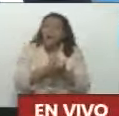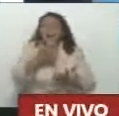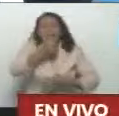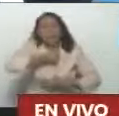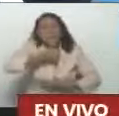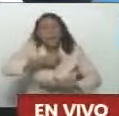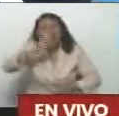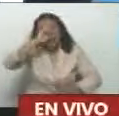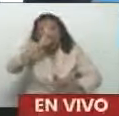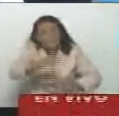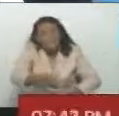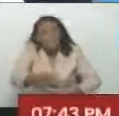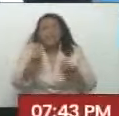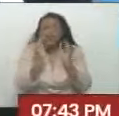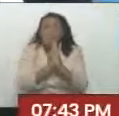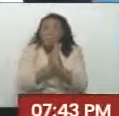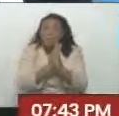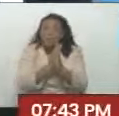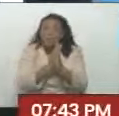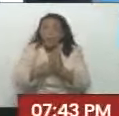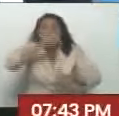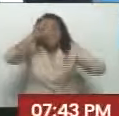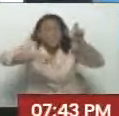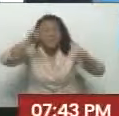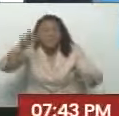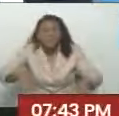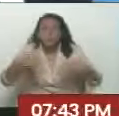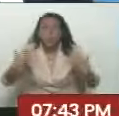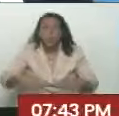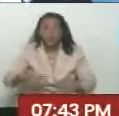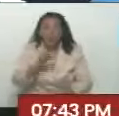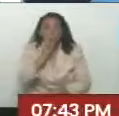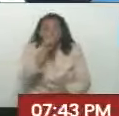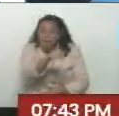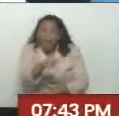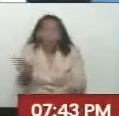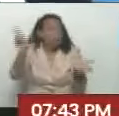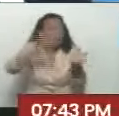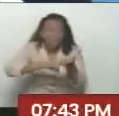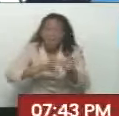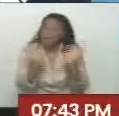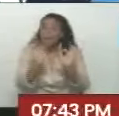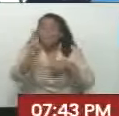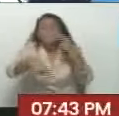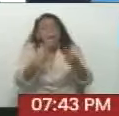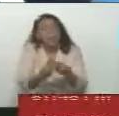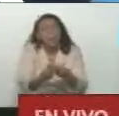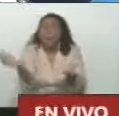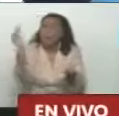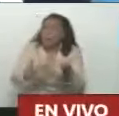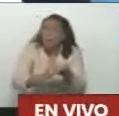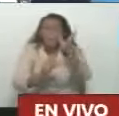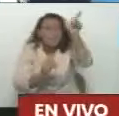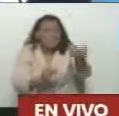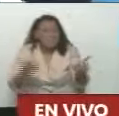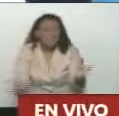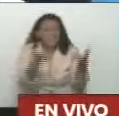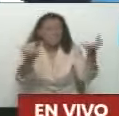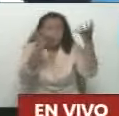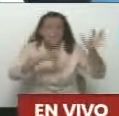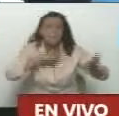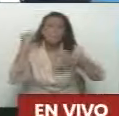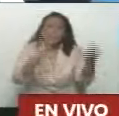el respeto. Crímenes como de Orlando Figuera no pueden repetirse más nunca. No pueden volver